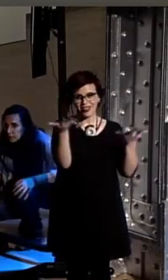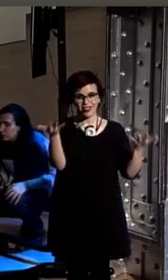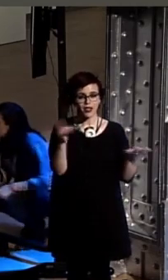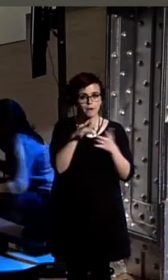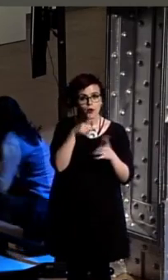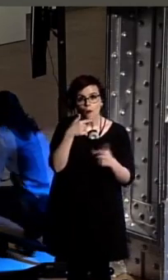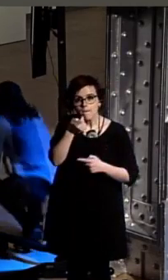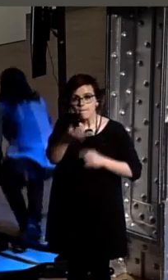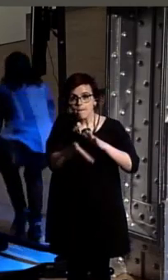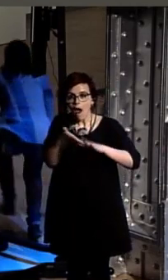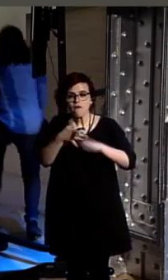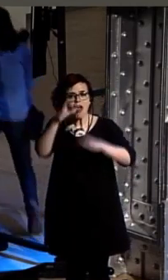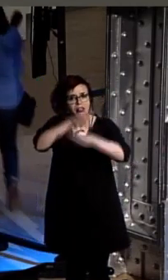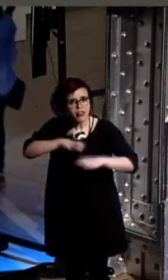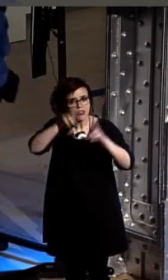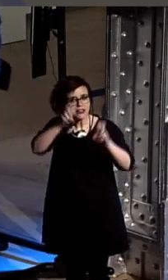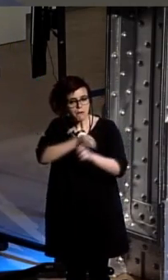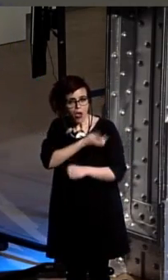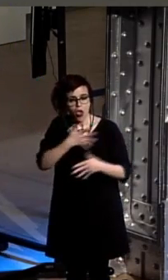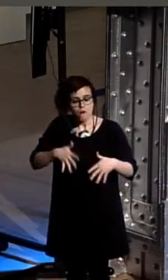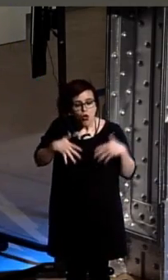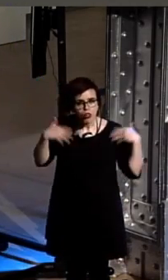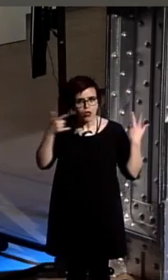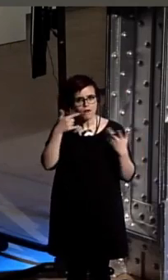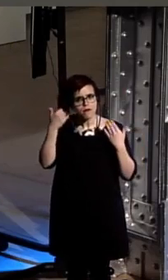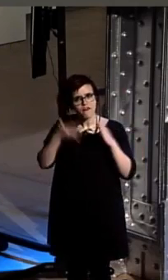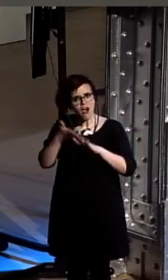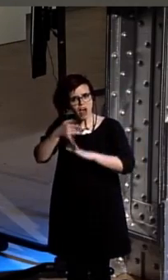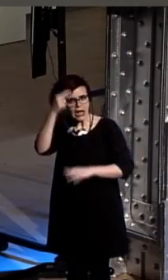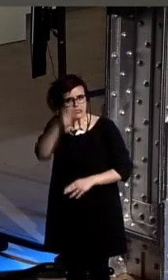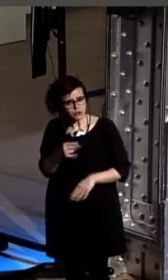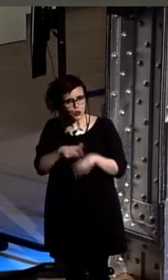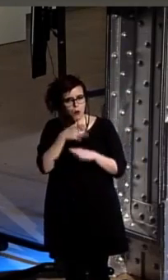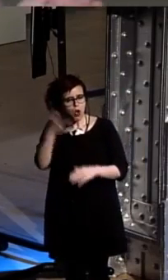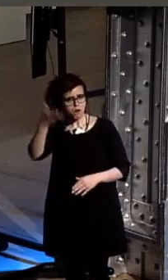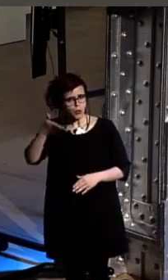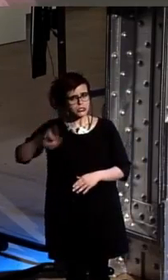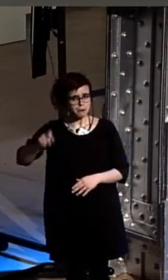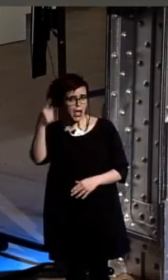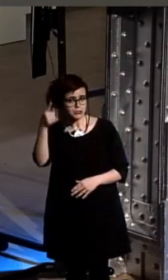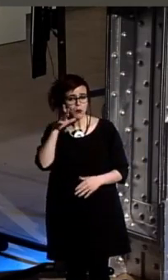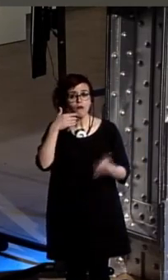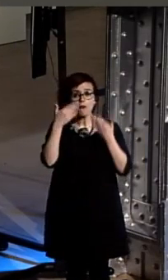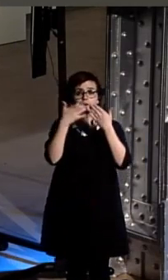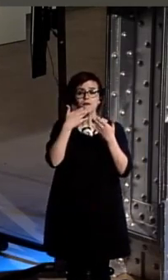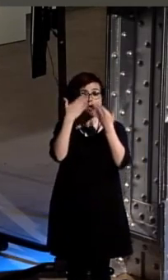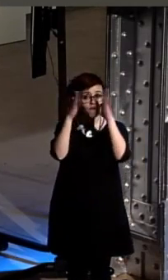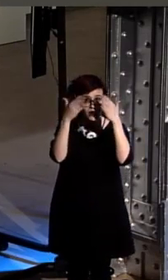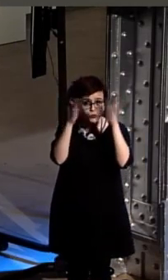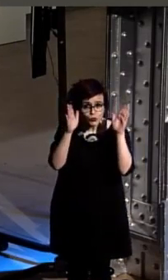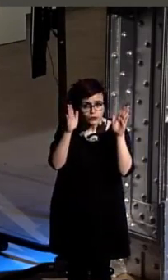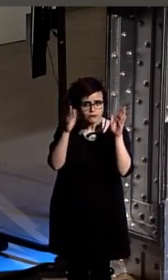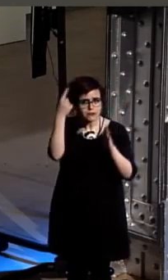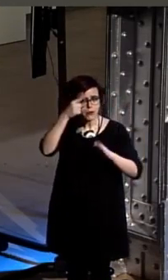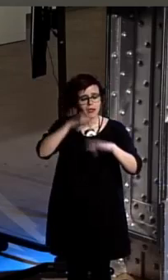empezando a ser respetadas. Por eso estoy yo aquí. Incluso en Facebook se le conoce por